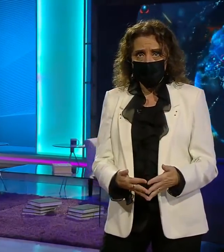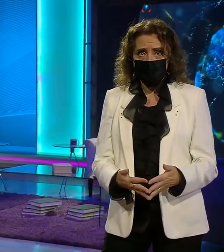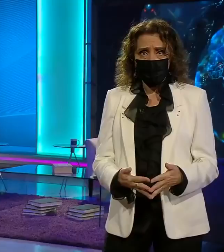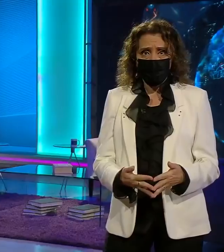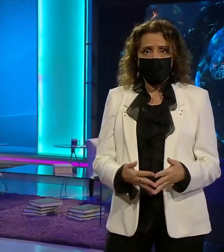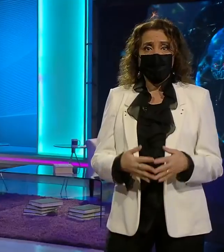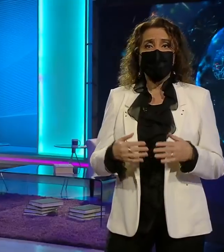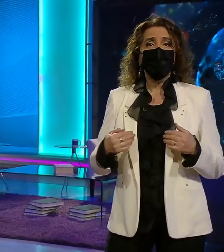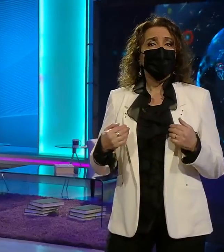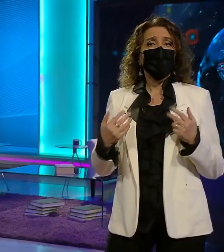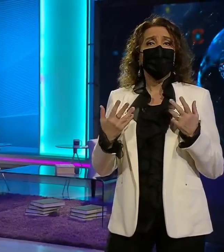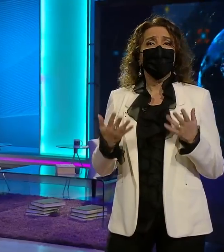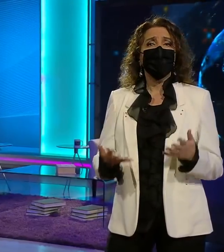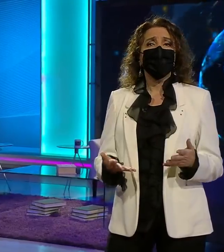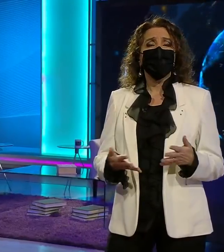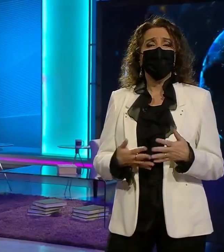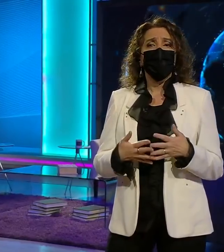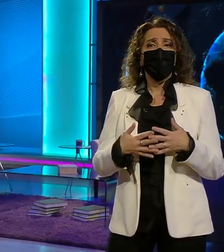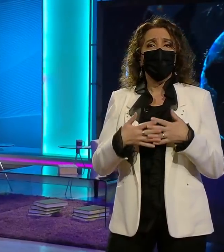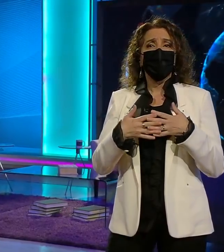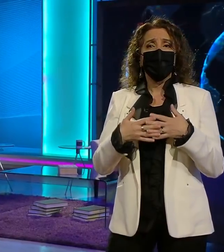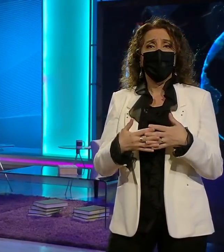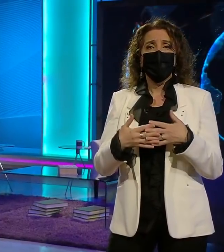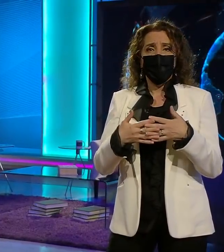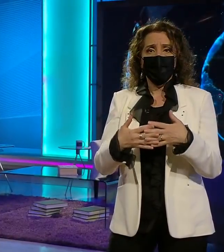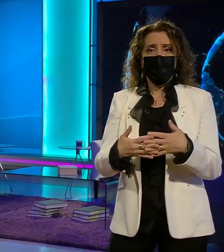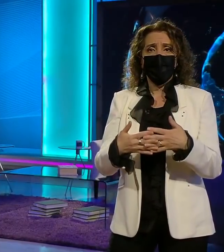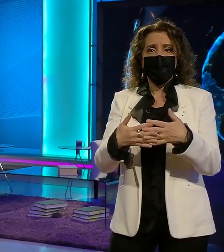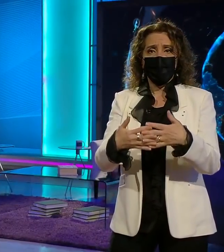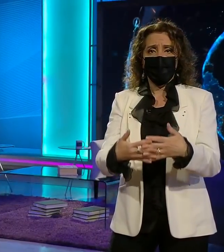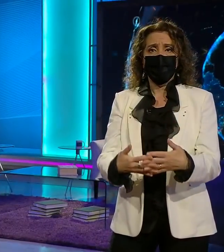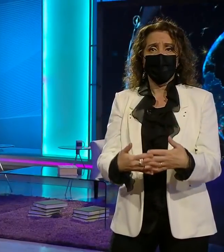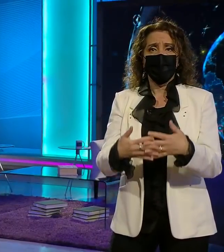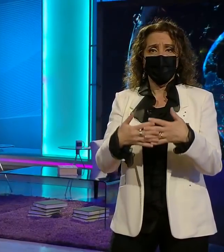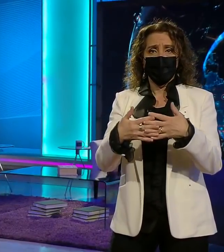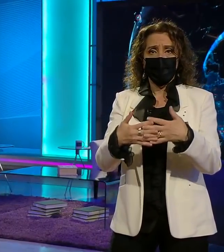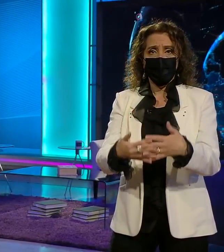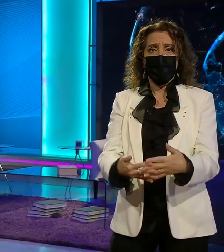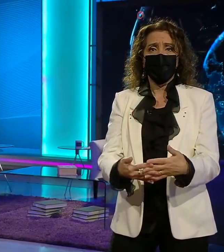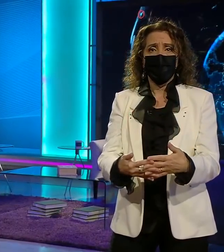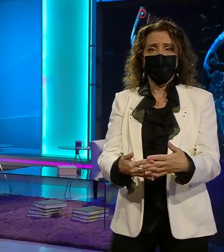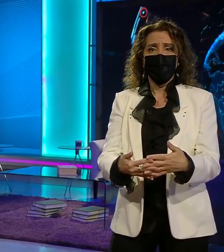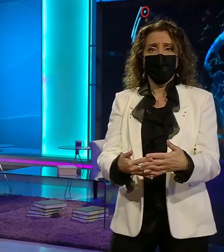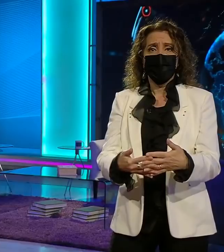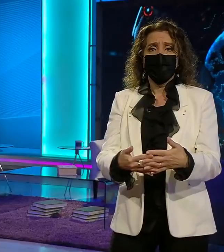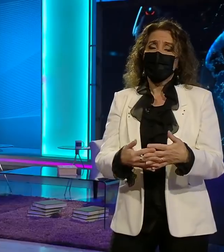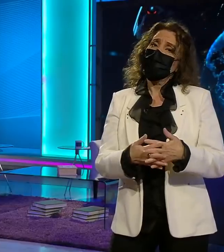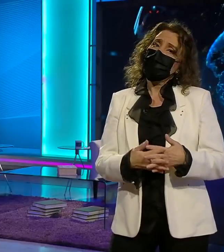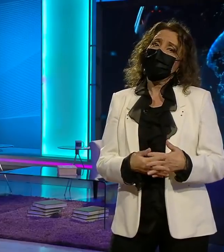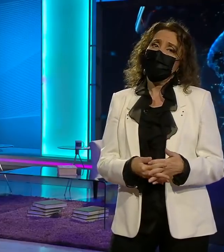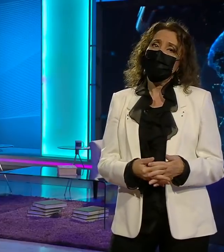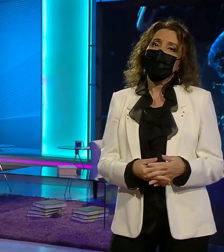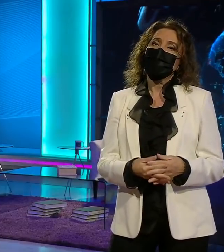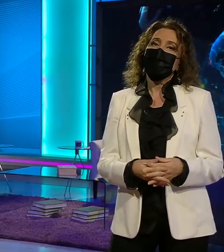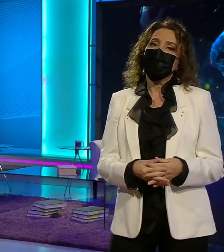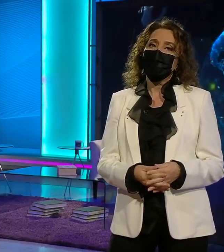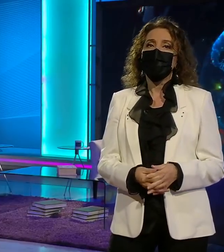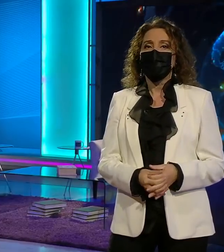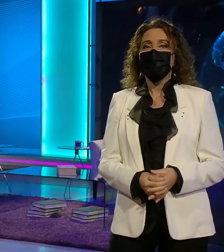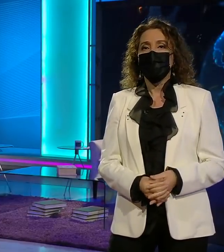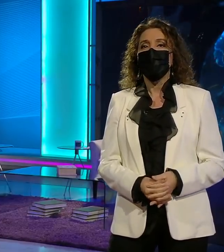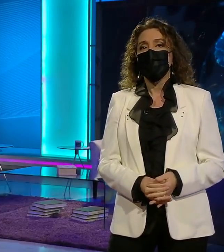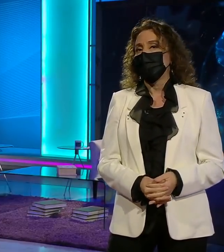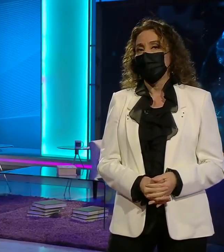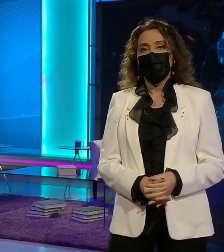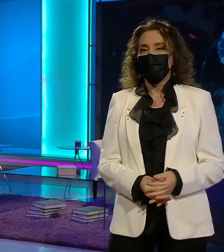de comprenderla, construyen discursos para dinamitar el nuevo espacio democrático. Quizá porque bombardearlo